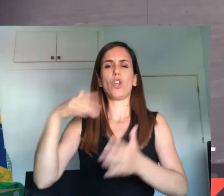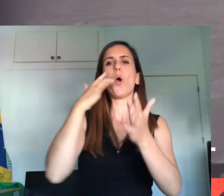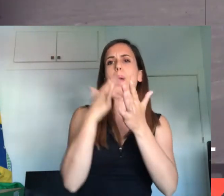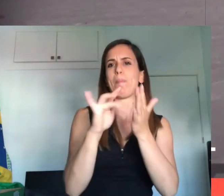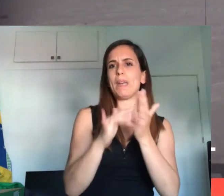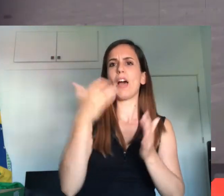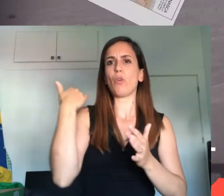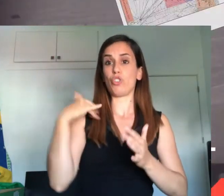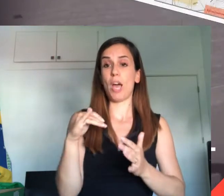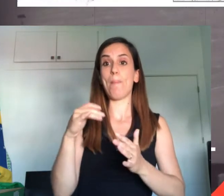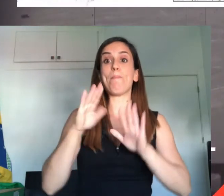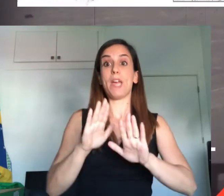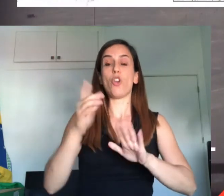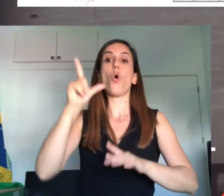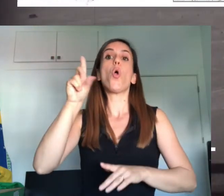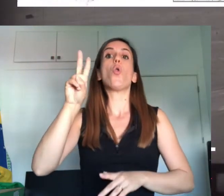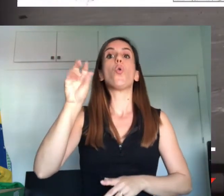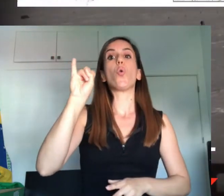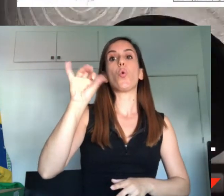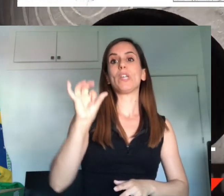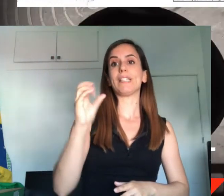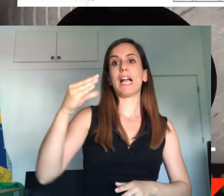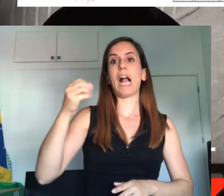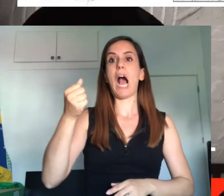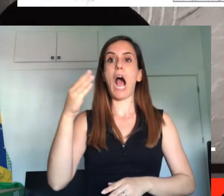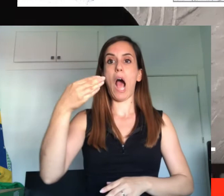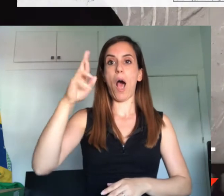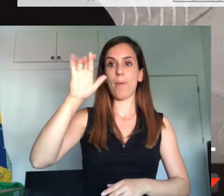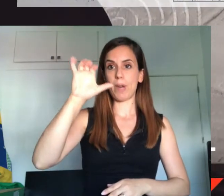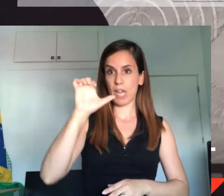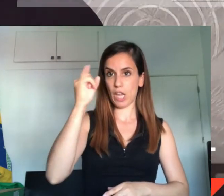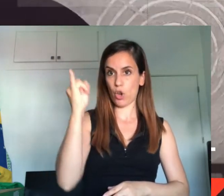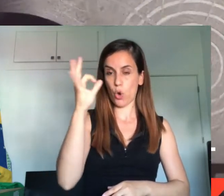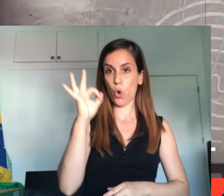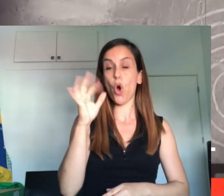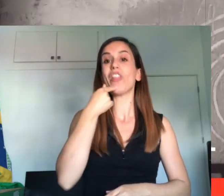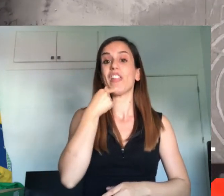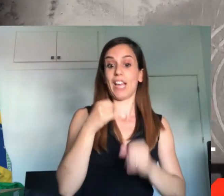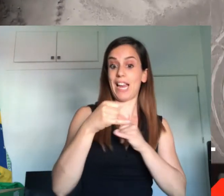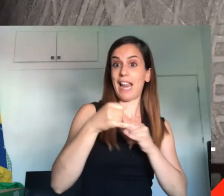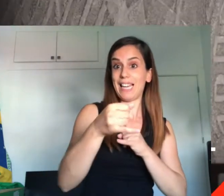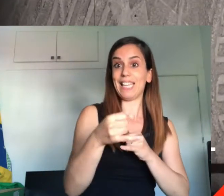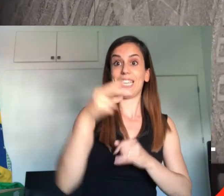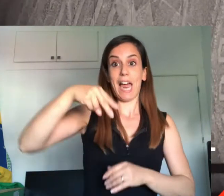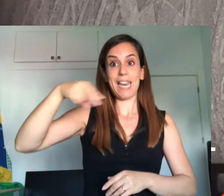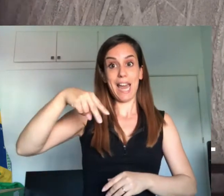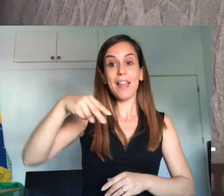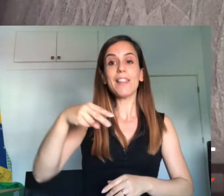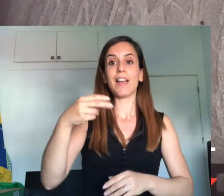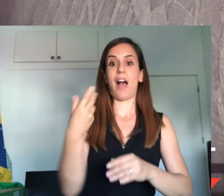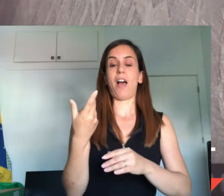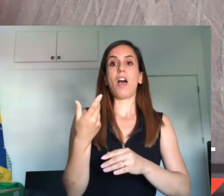embargo, hasta que no llega Luis Cabrejo y habla de que las líneas de Nazca son una red conectada hidráulicamente,